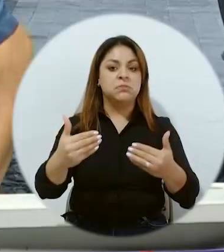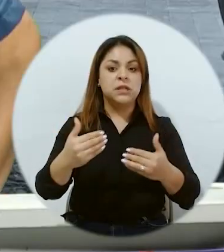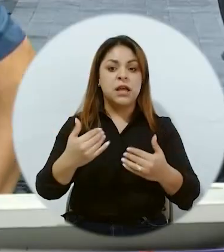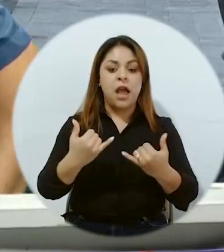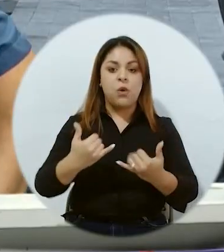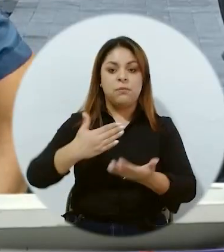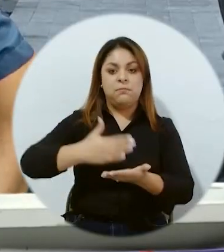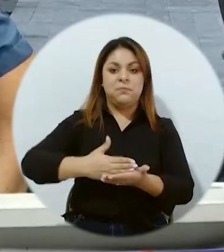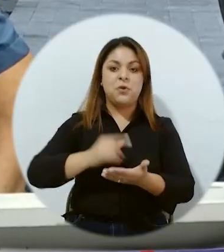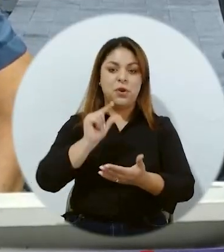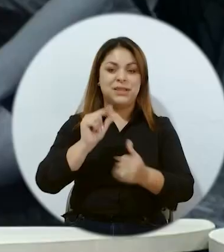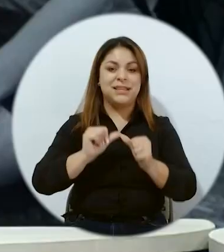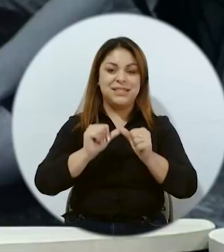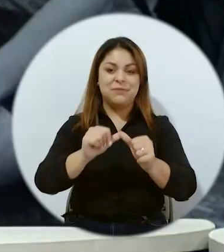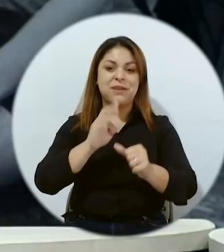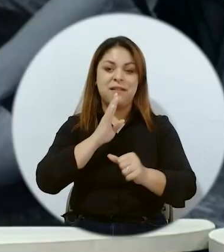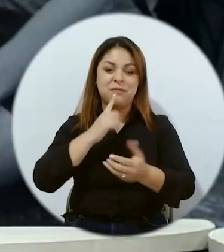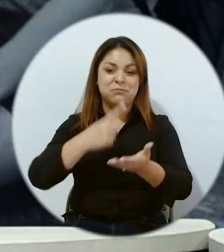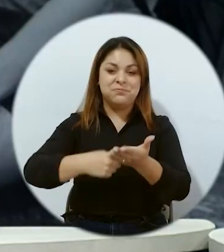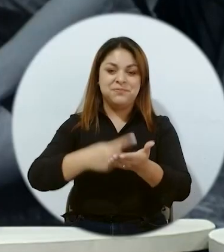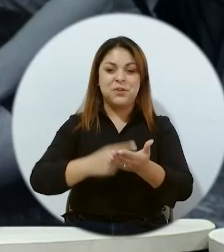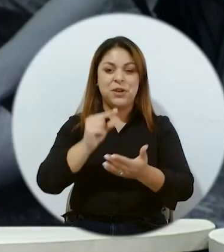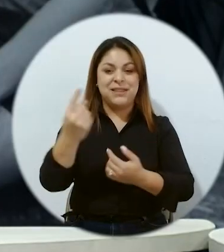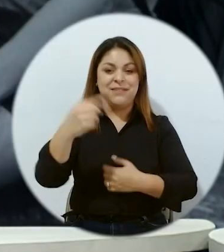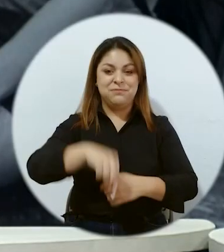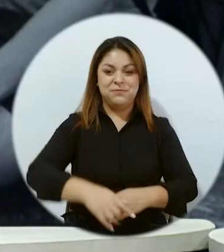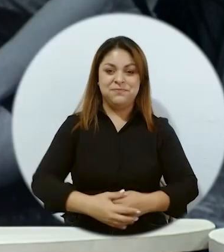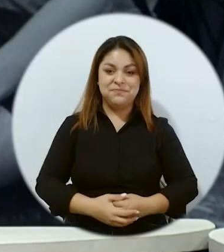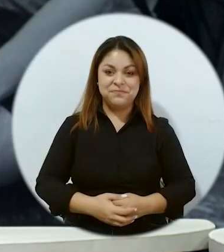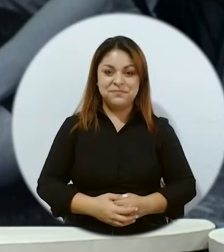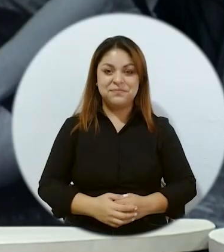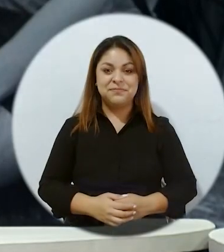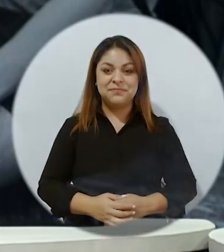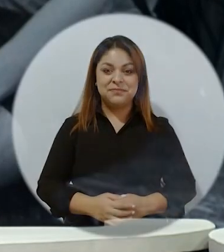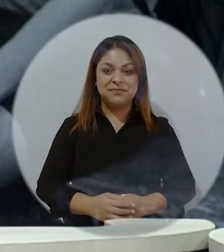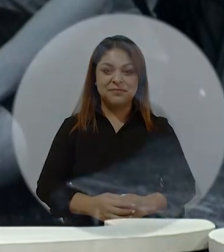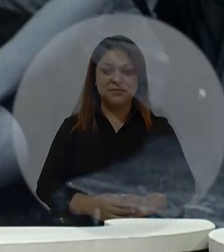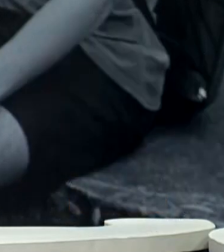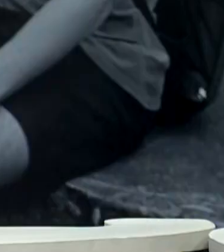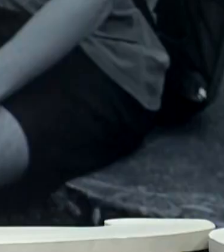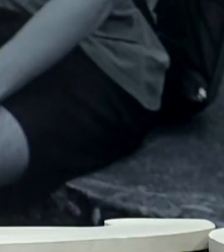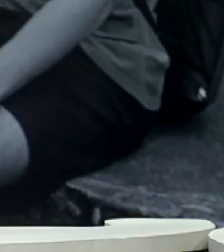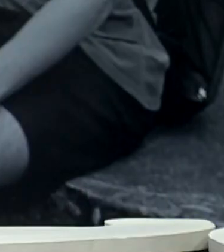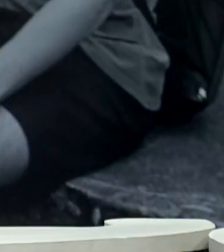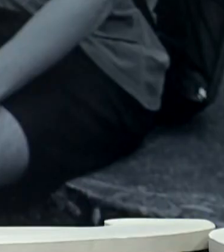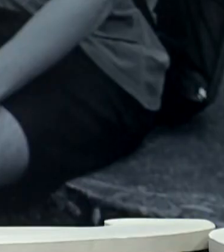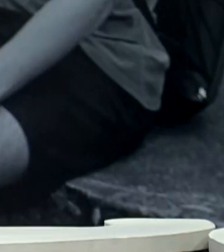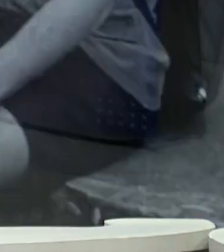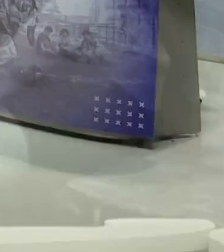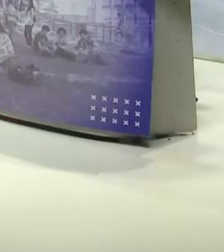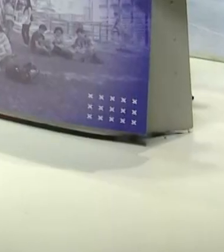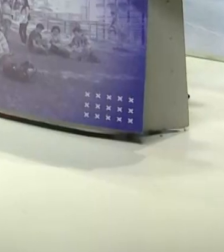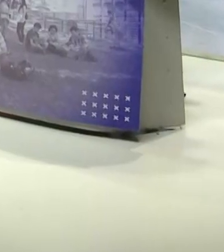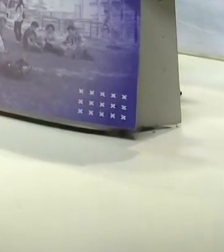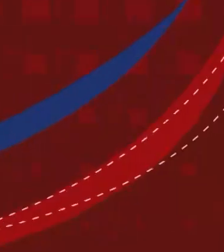Vamos a conocer otros de los principios de la agroecología en el siguiente bloque de Una Mirada. Quédese con nosotros que ya volvemos.